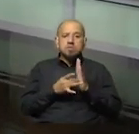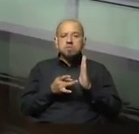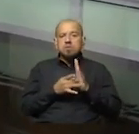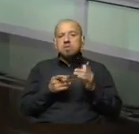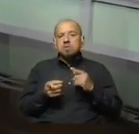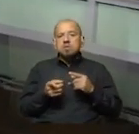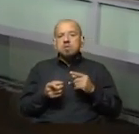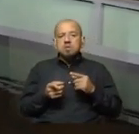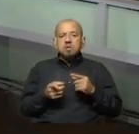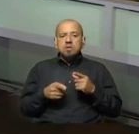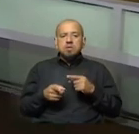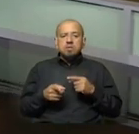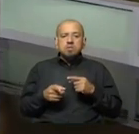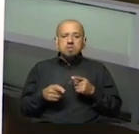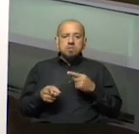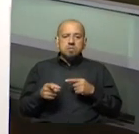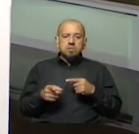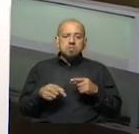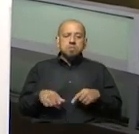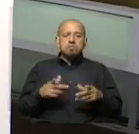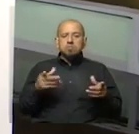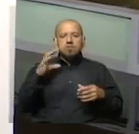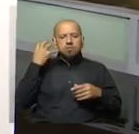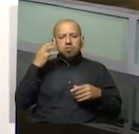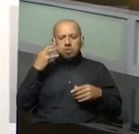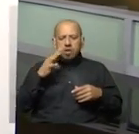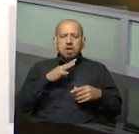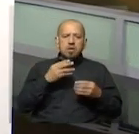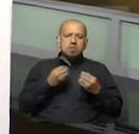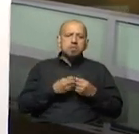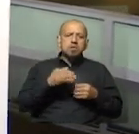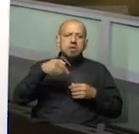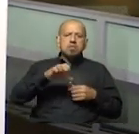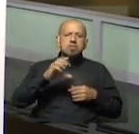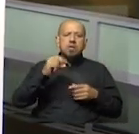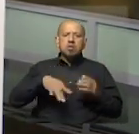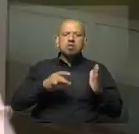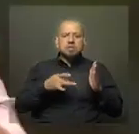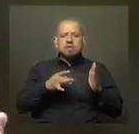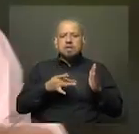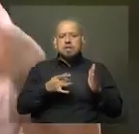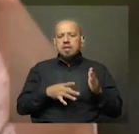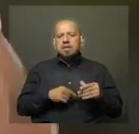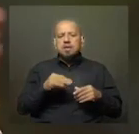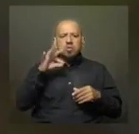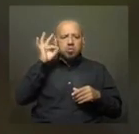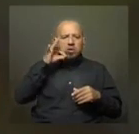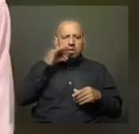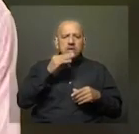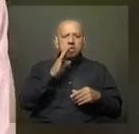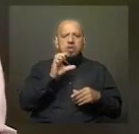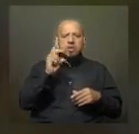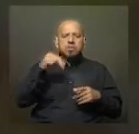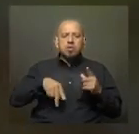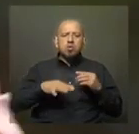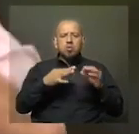estación. Uh-huh. O sea, lo que es la zafra de frutas ha venido muy bien. Melones, sandías, duranos, ciruelas, pelones. Las uvas que